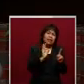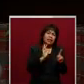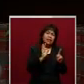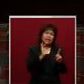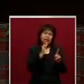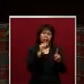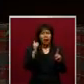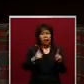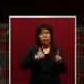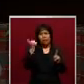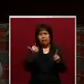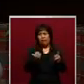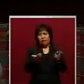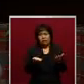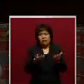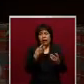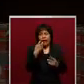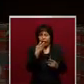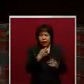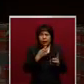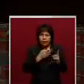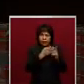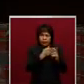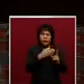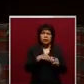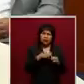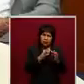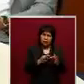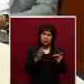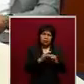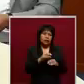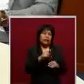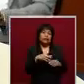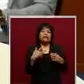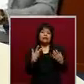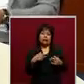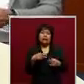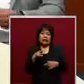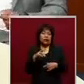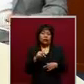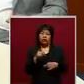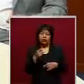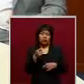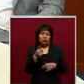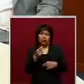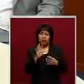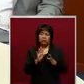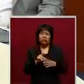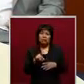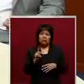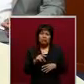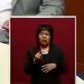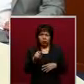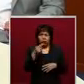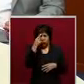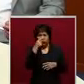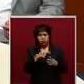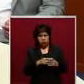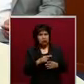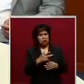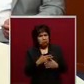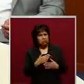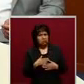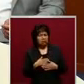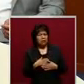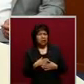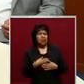máximo. Esos son los grandes retos que tenemos. Pues sí, que no son pocos. Así es. Que no son pero pocos. Tengo la firme convicción, estimada